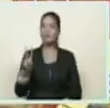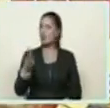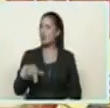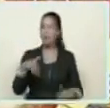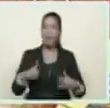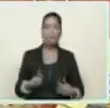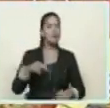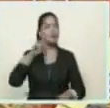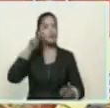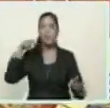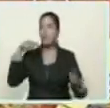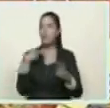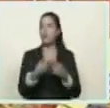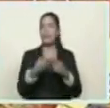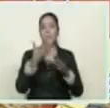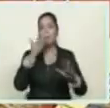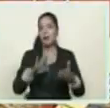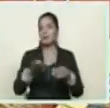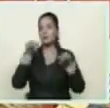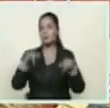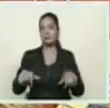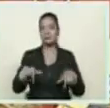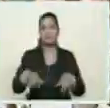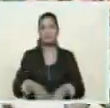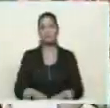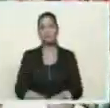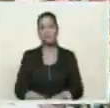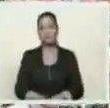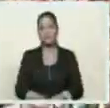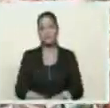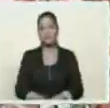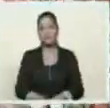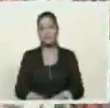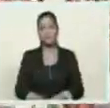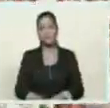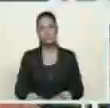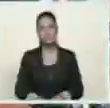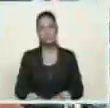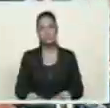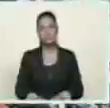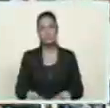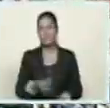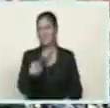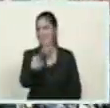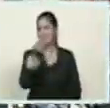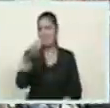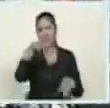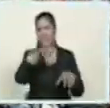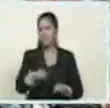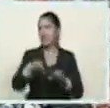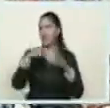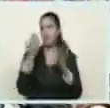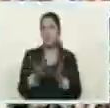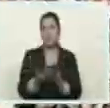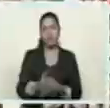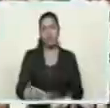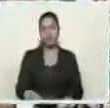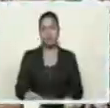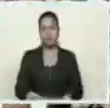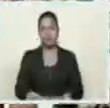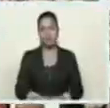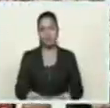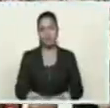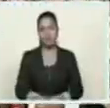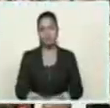rendir jamás a los designios del imperio ni de ningún imperio del mundo